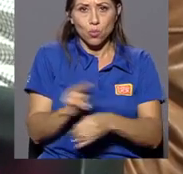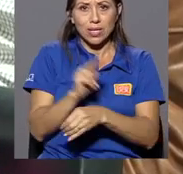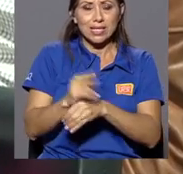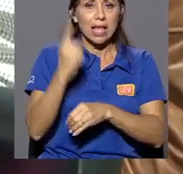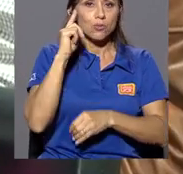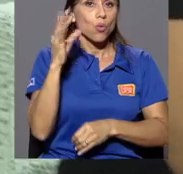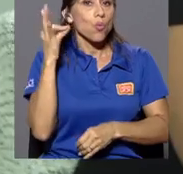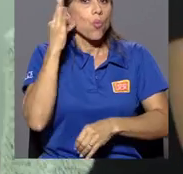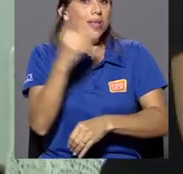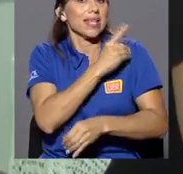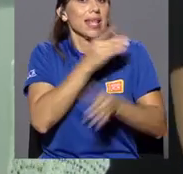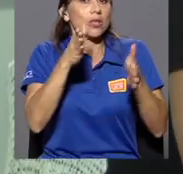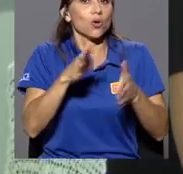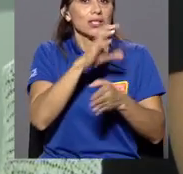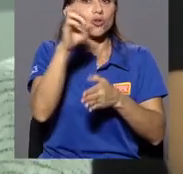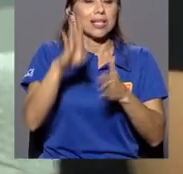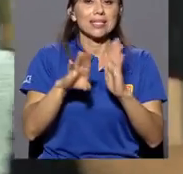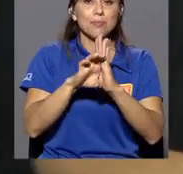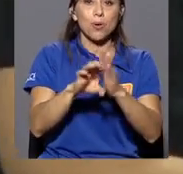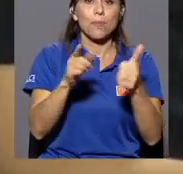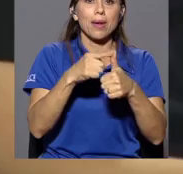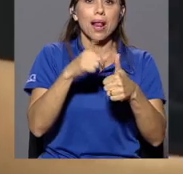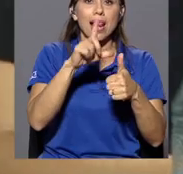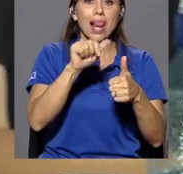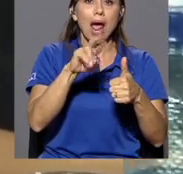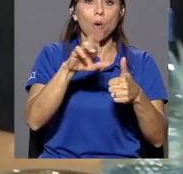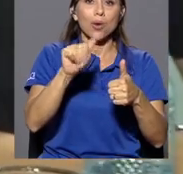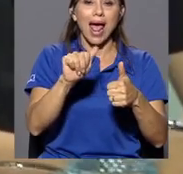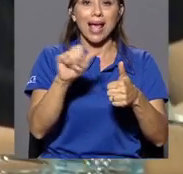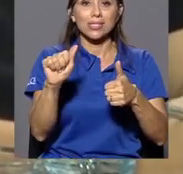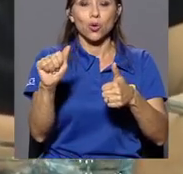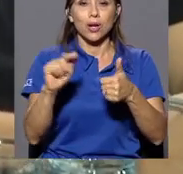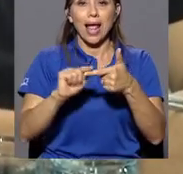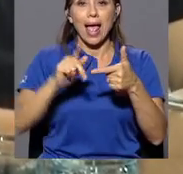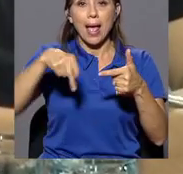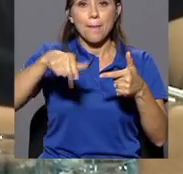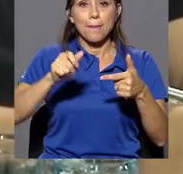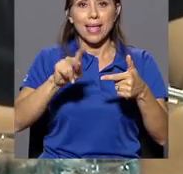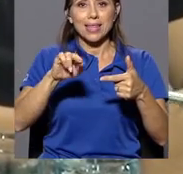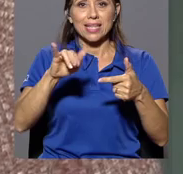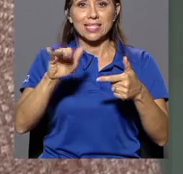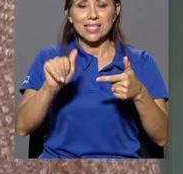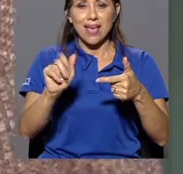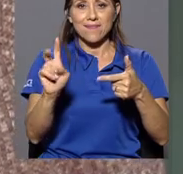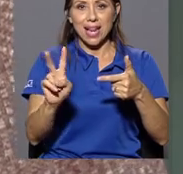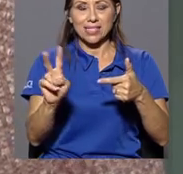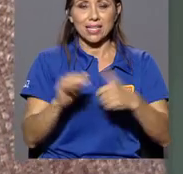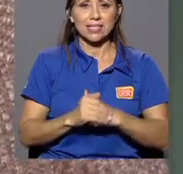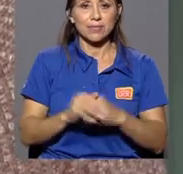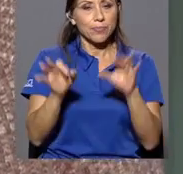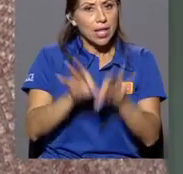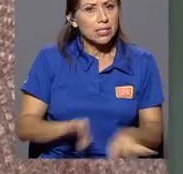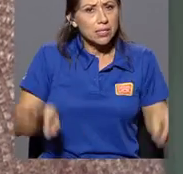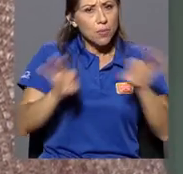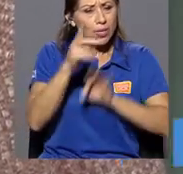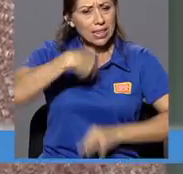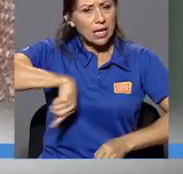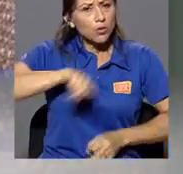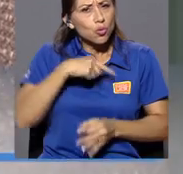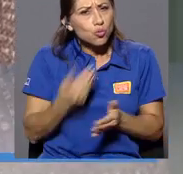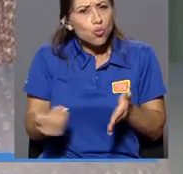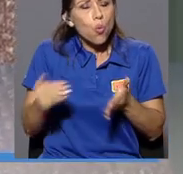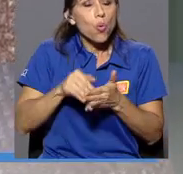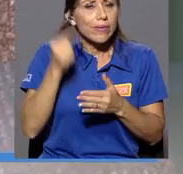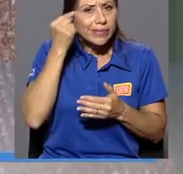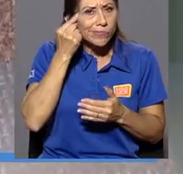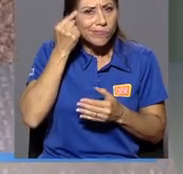directoras costarricenses como Laura Astorga y Patricia Velázquez. Es importante repensarnos mucho, ¿verdad? En